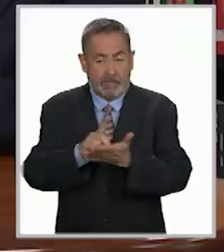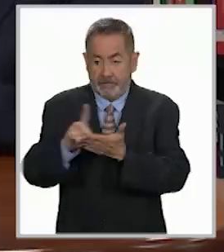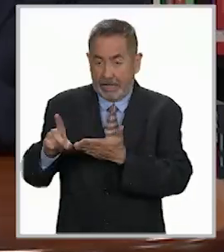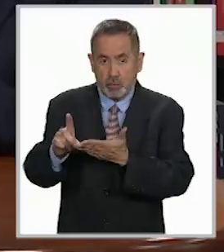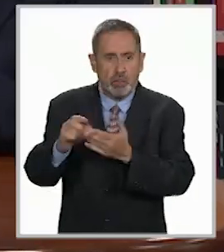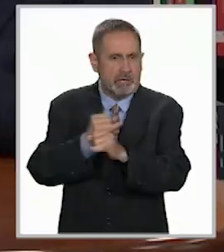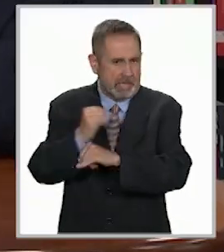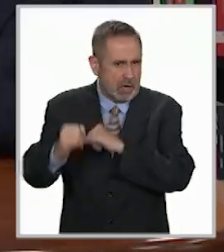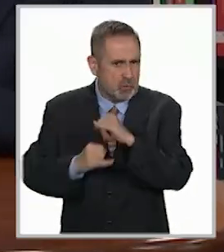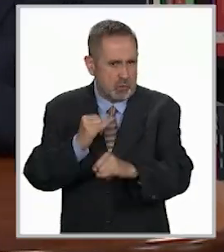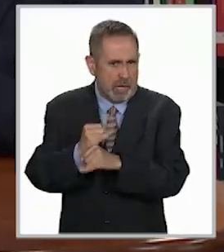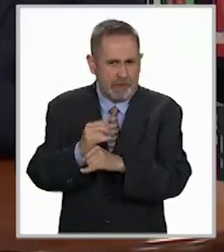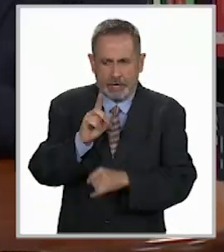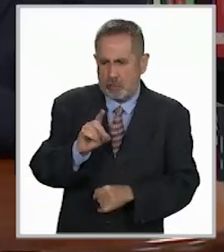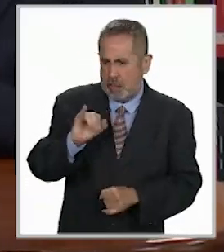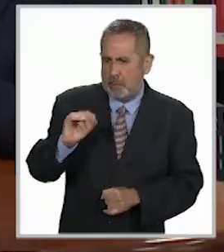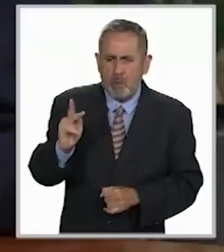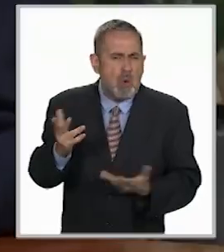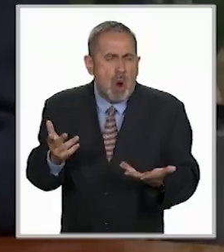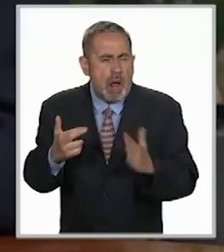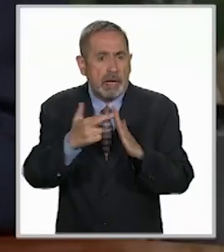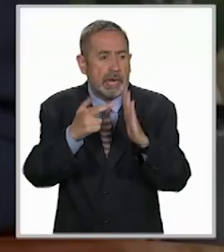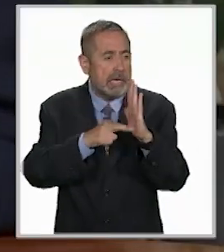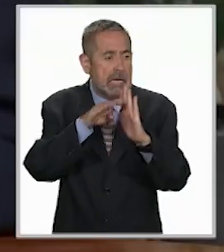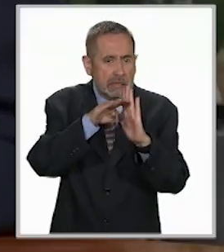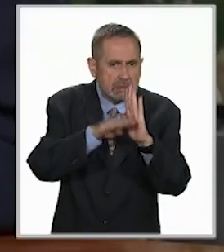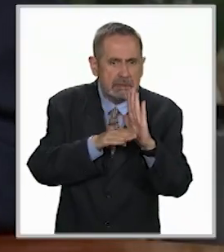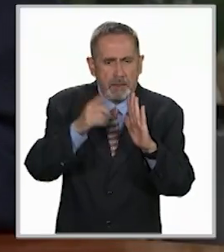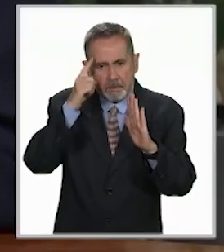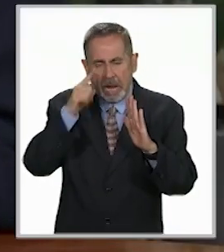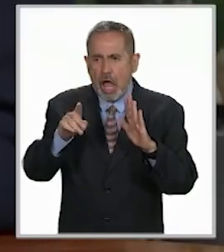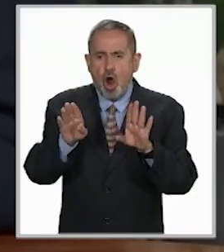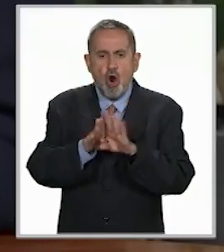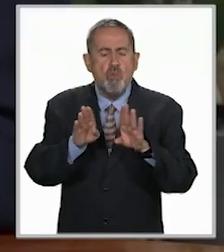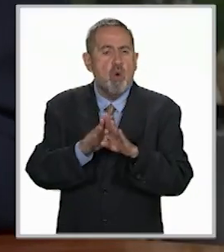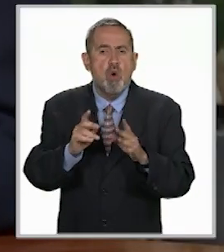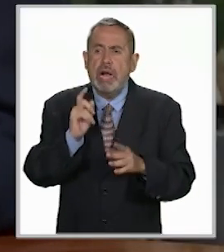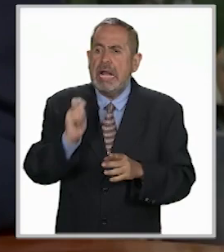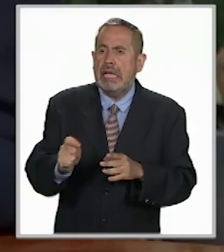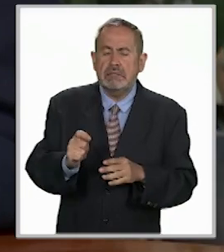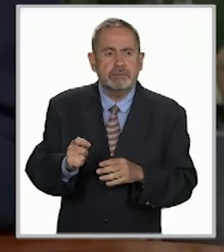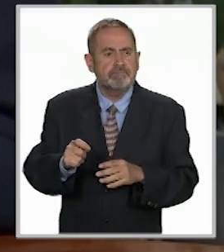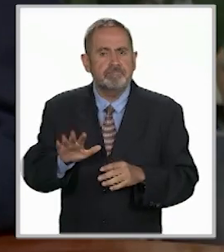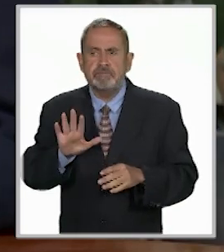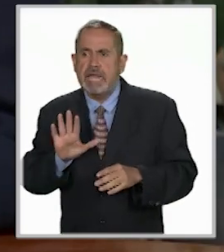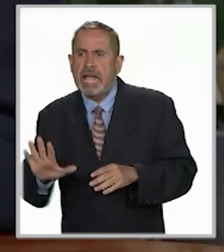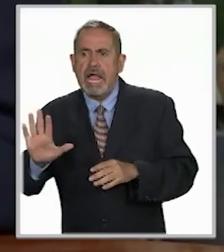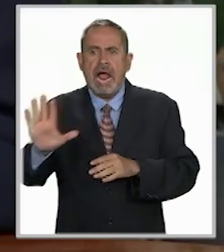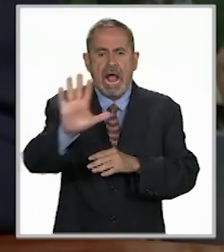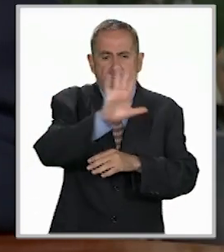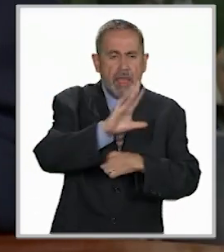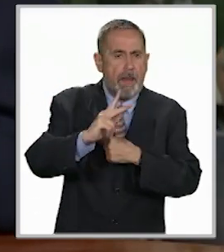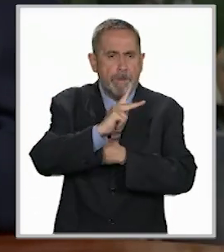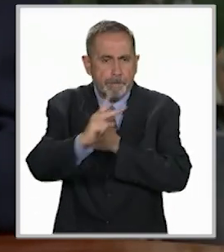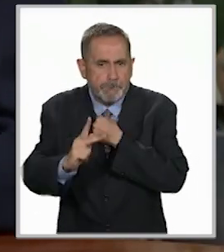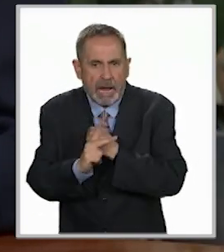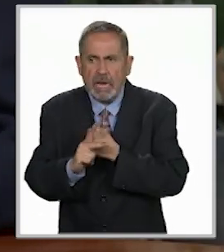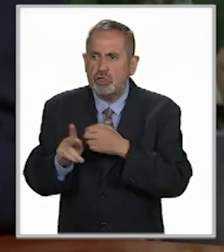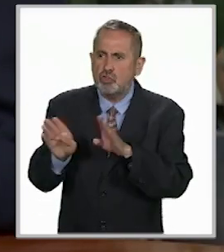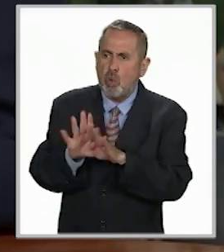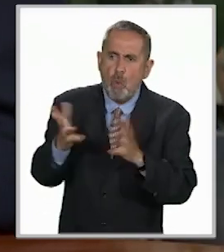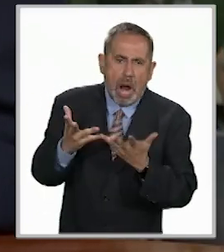derecho internacional público es el conjunto de normas, de principios que sirven para regular o para regir la conducta y